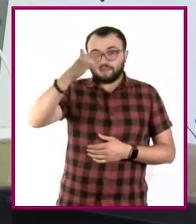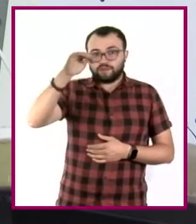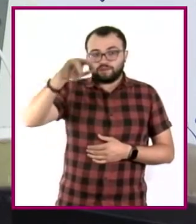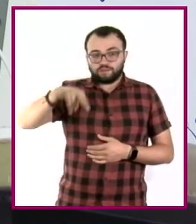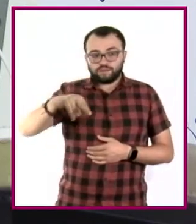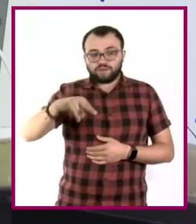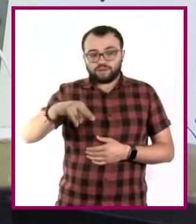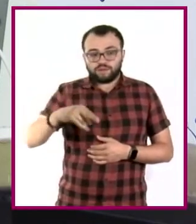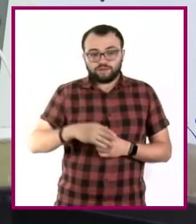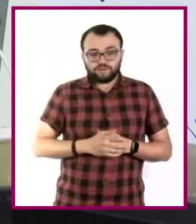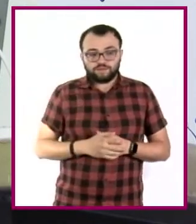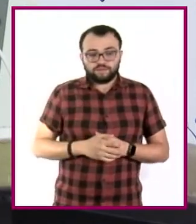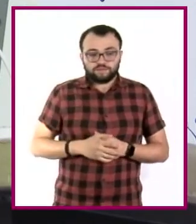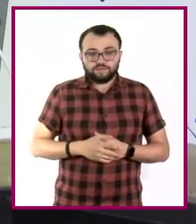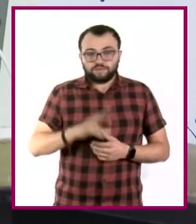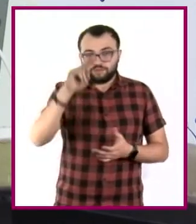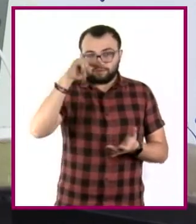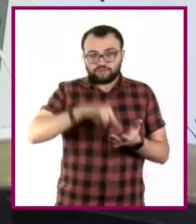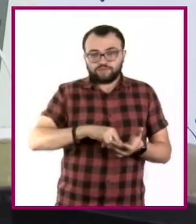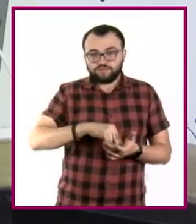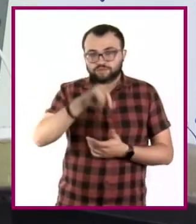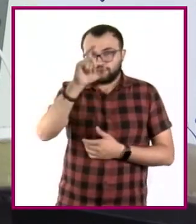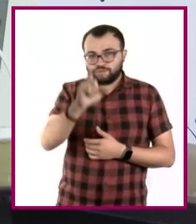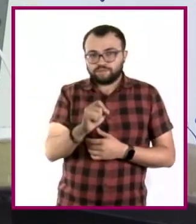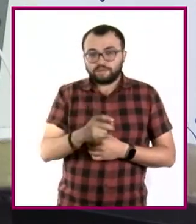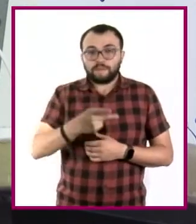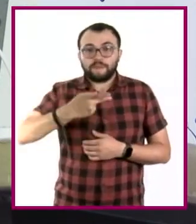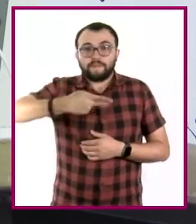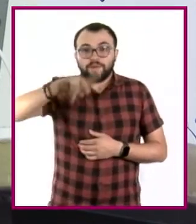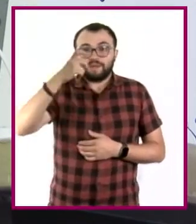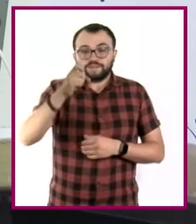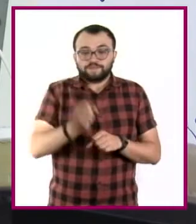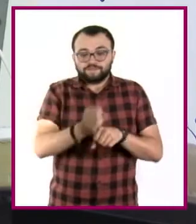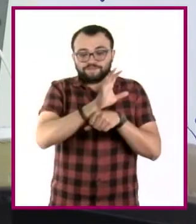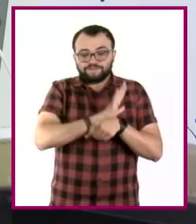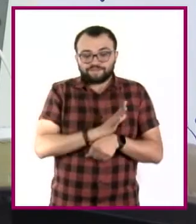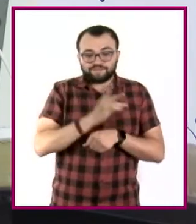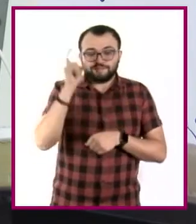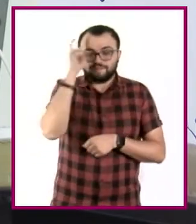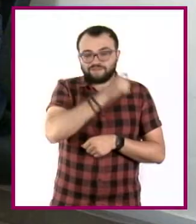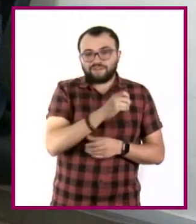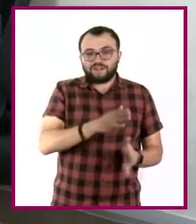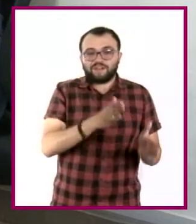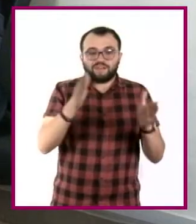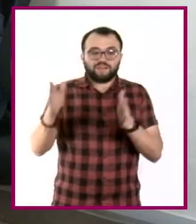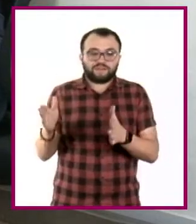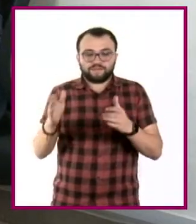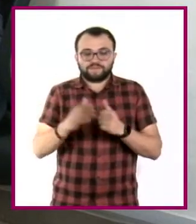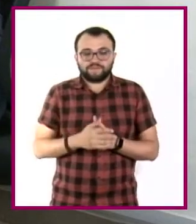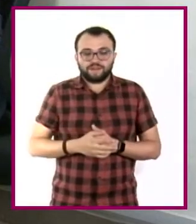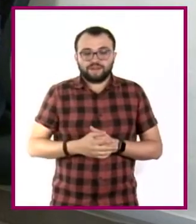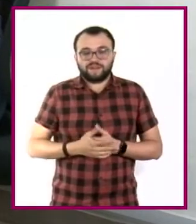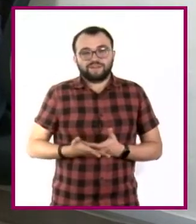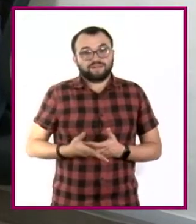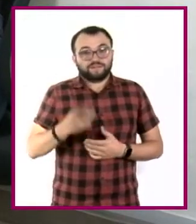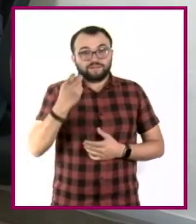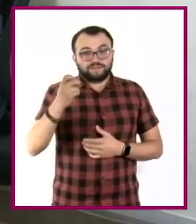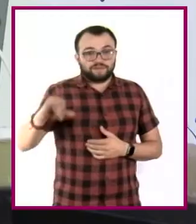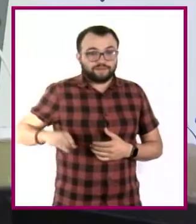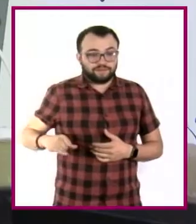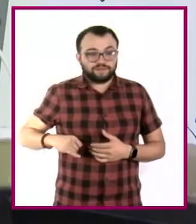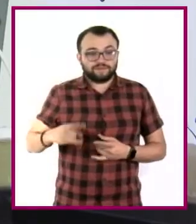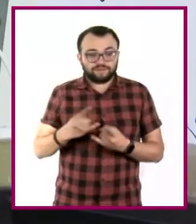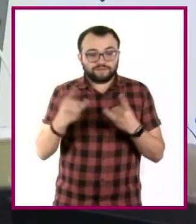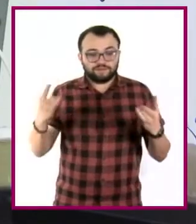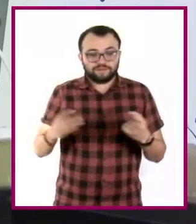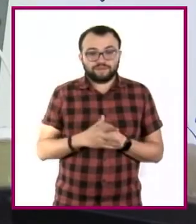International Science Fair 2020, pero por la pandemia del coronavirus se pospuso. Pero qué interesante historia.